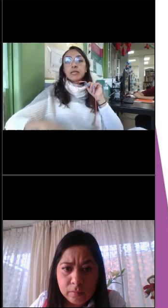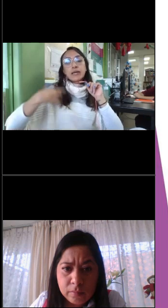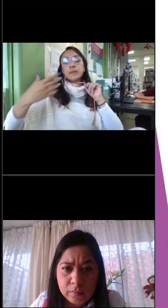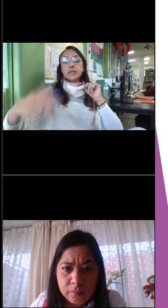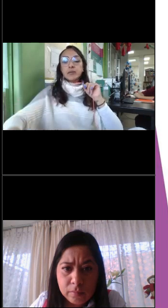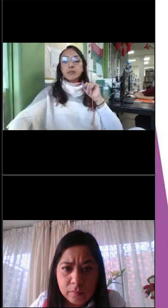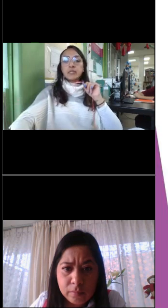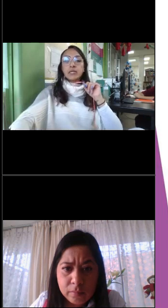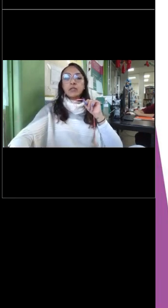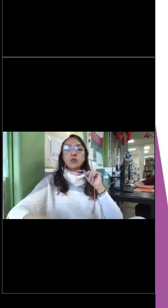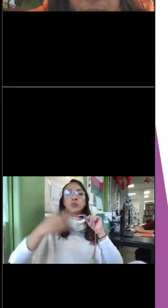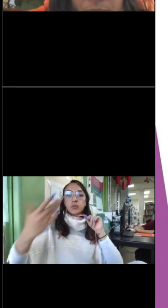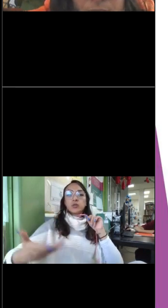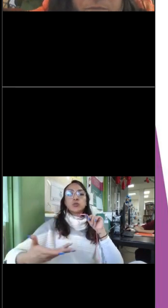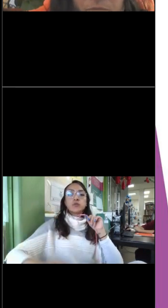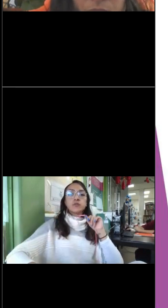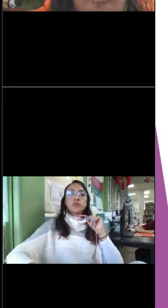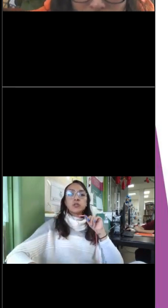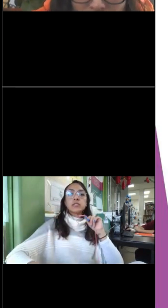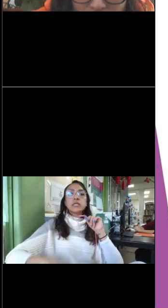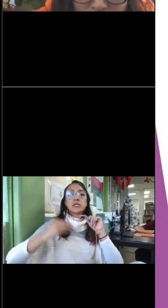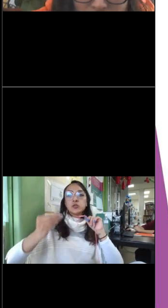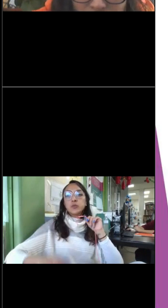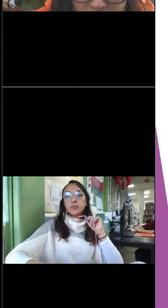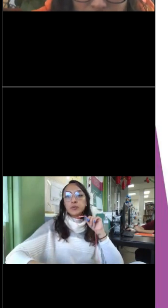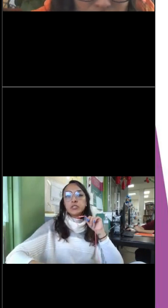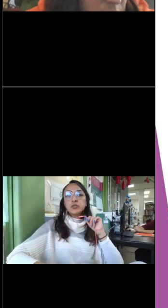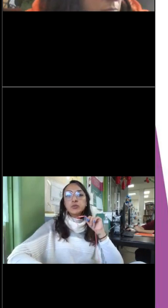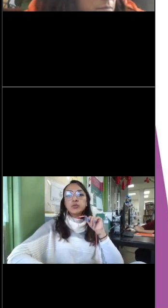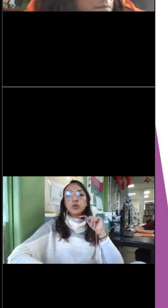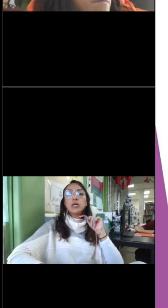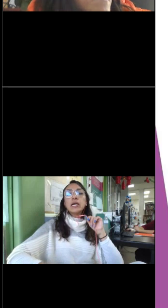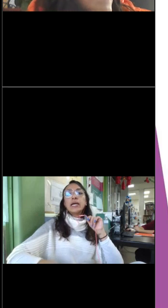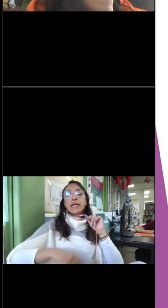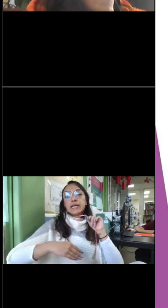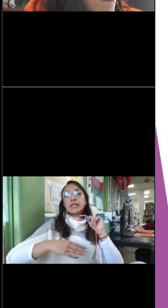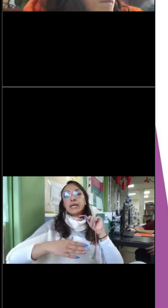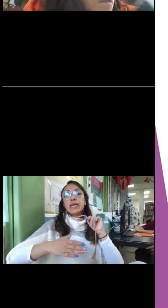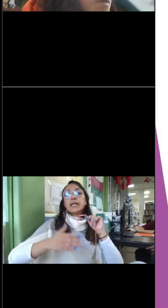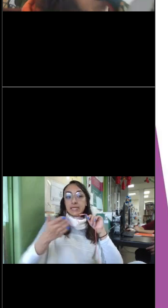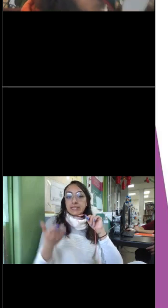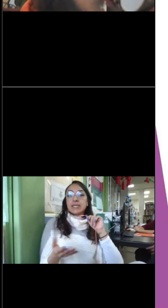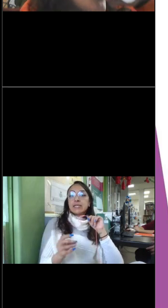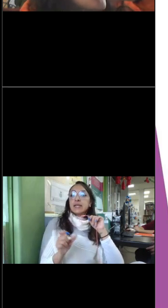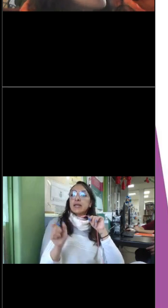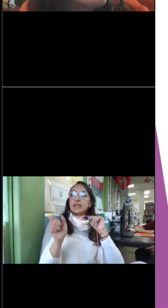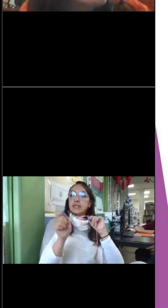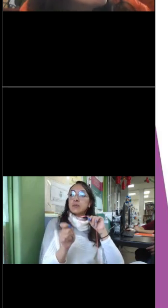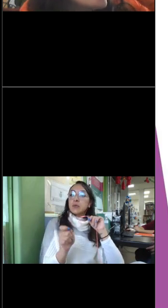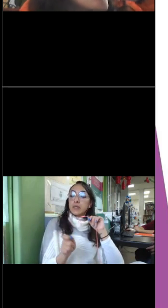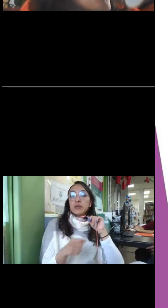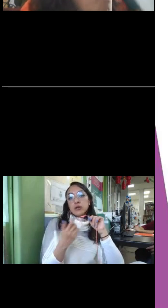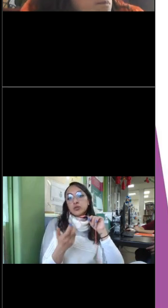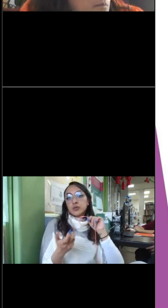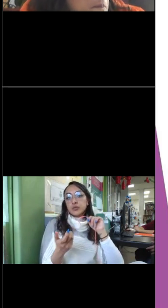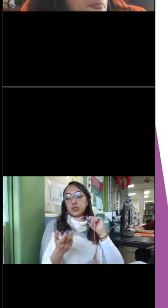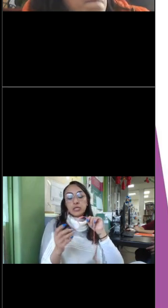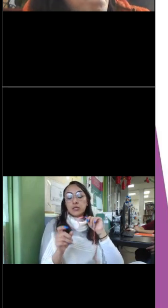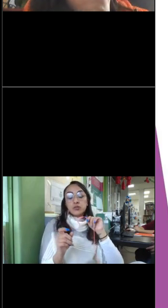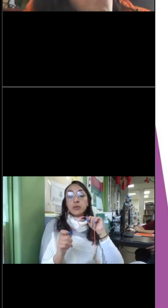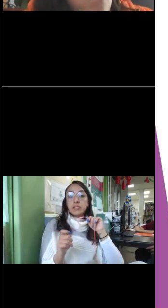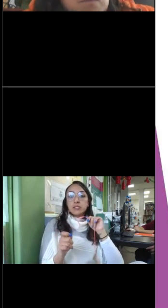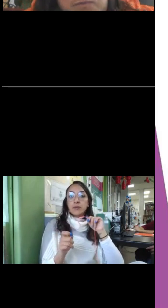escuela que lamentablemente no cumplió con sus funciones. Sus propósitos justo eran que la enseñanza en ese momento de los